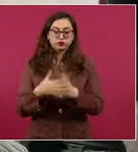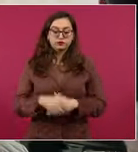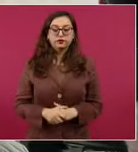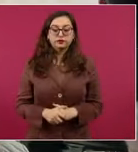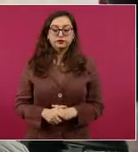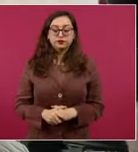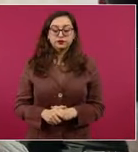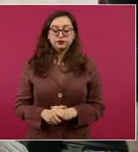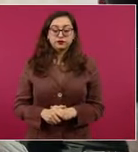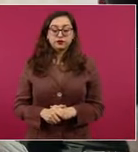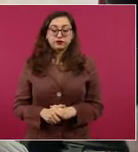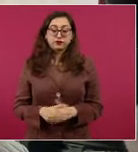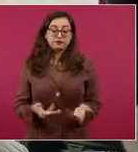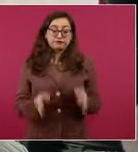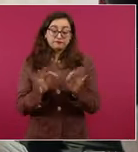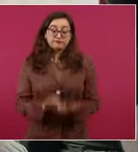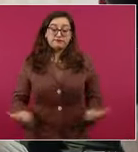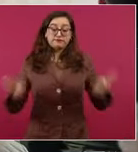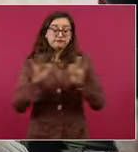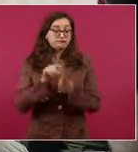el presidente Biden,